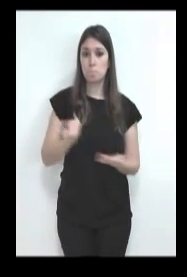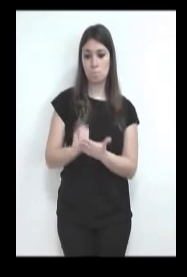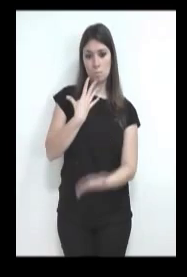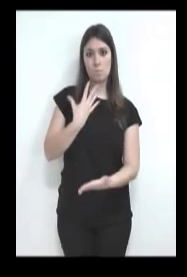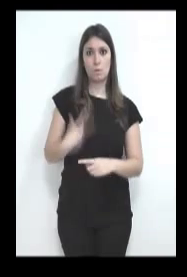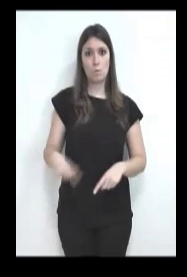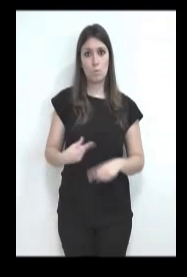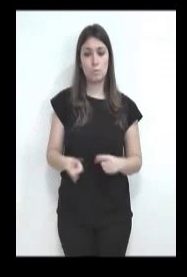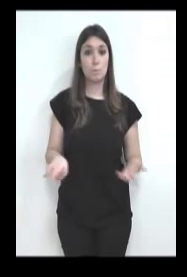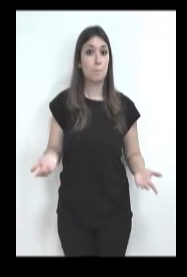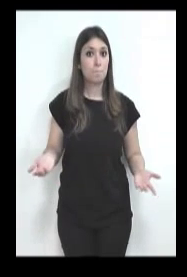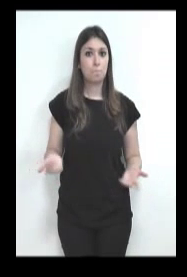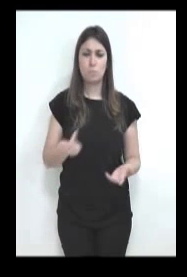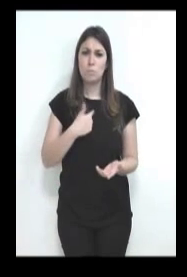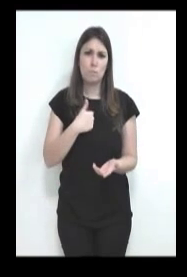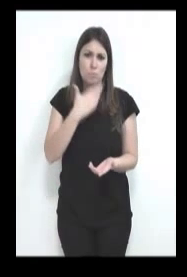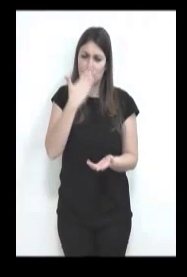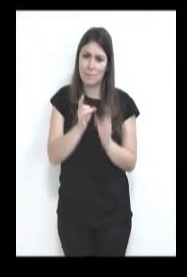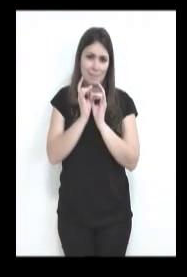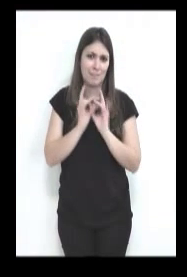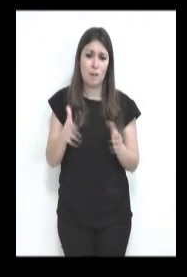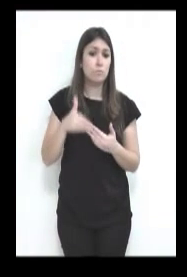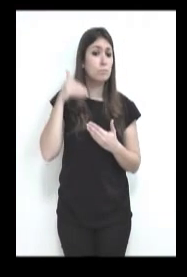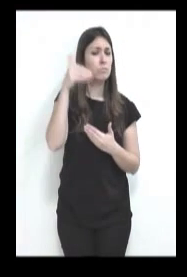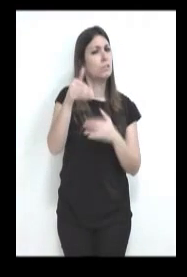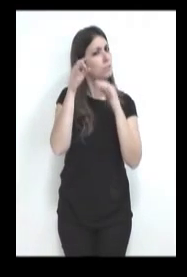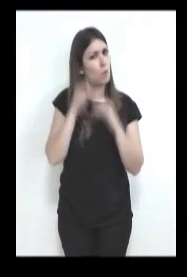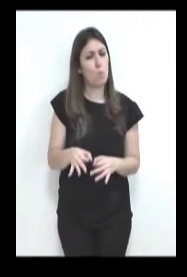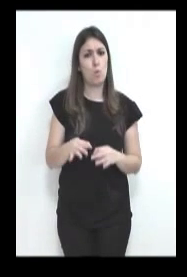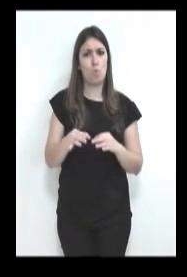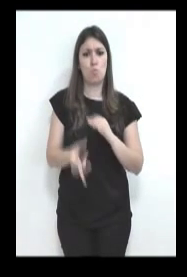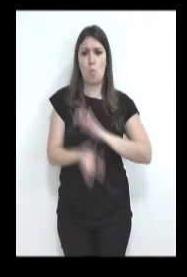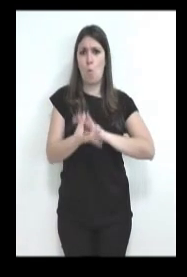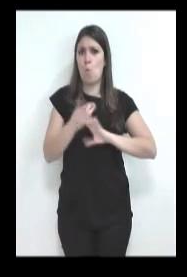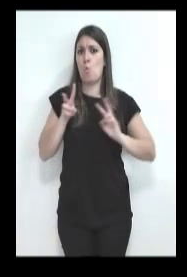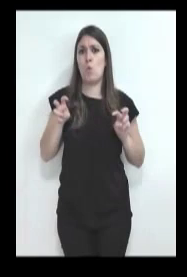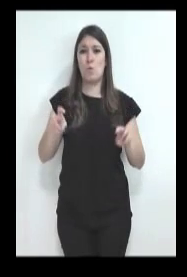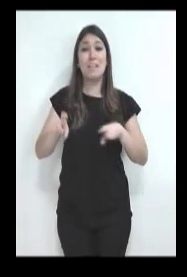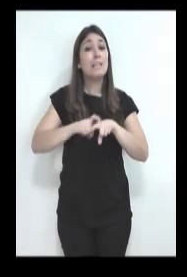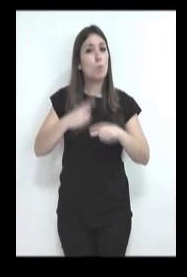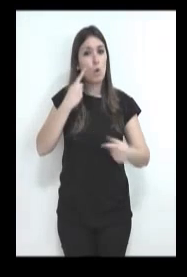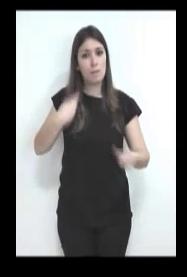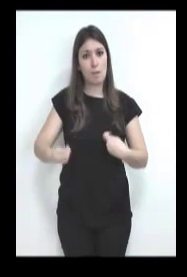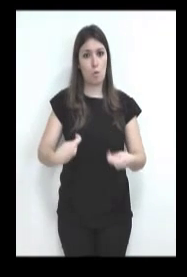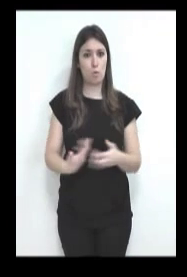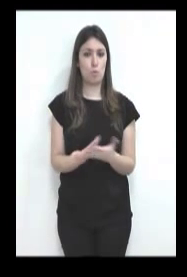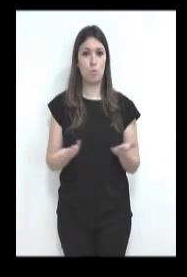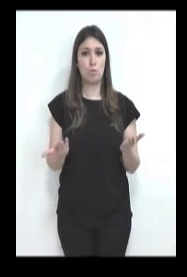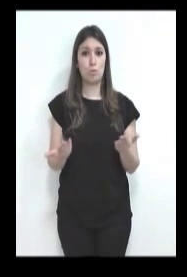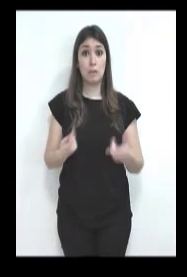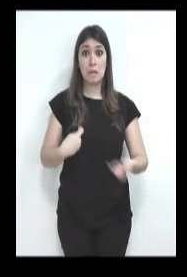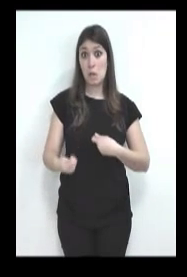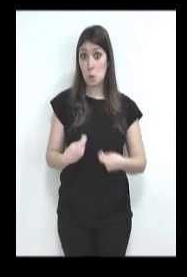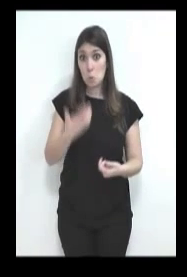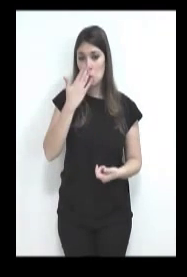interfaz? Y a mí no me cabe duda que se van a poner en marcha nuevas oportunidades de negocio, en muchos casos que